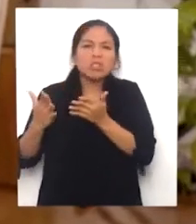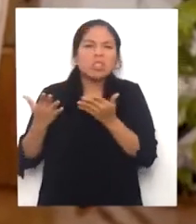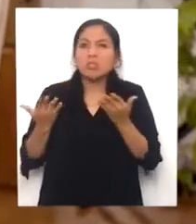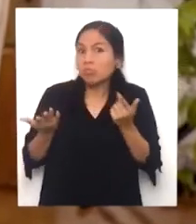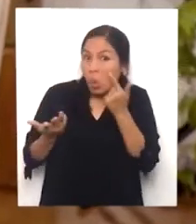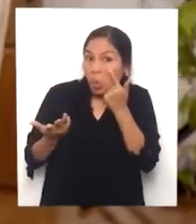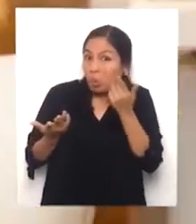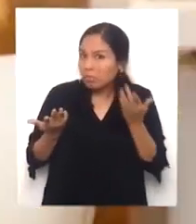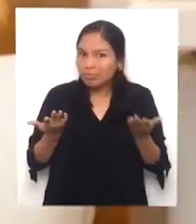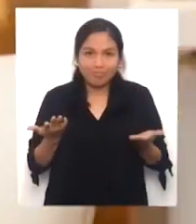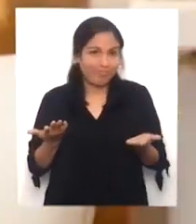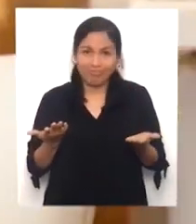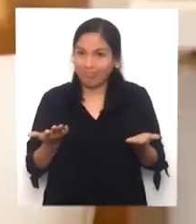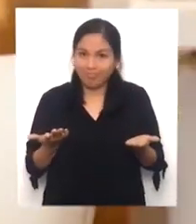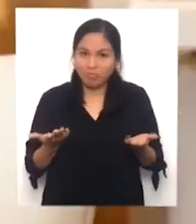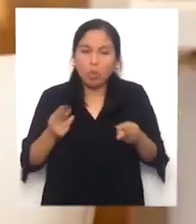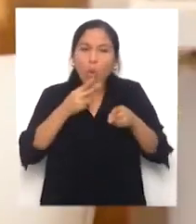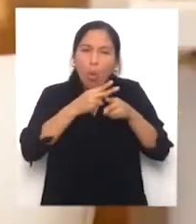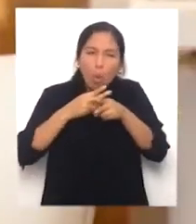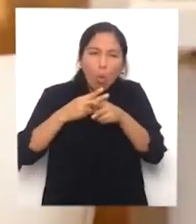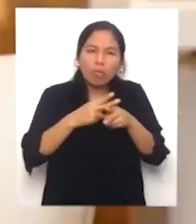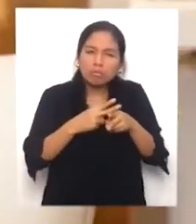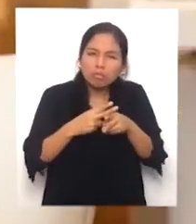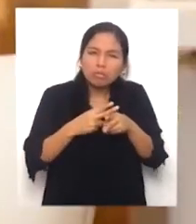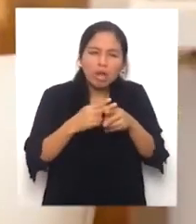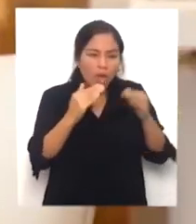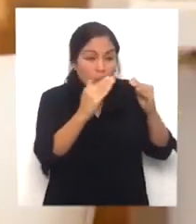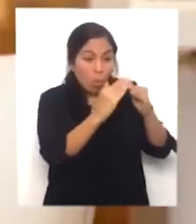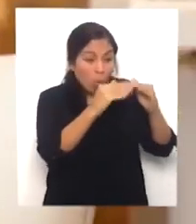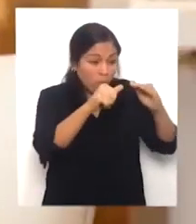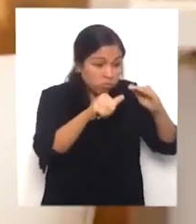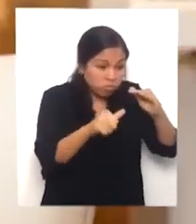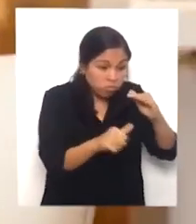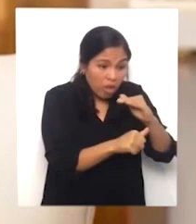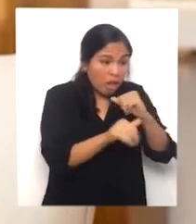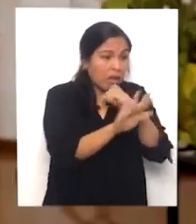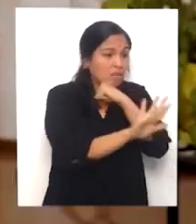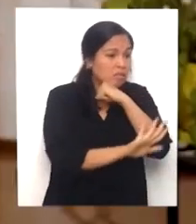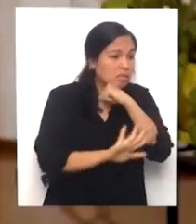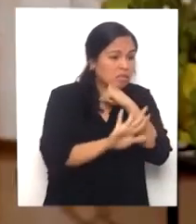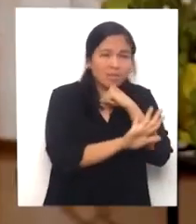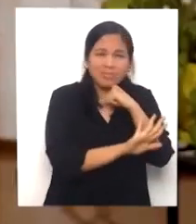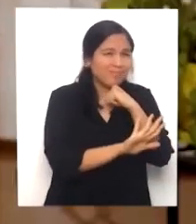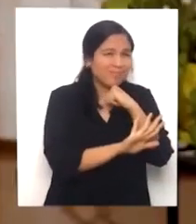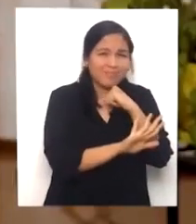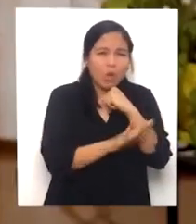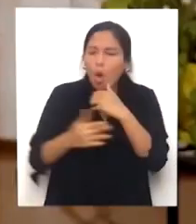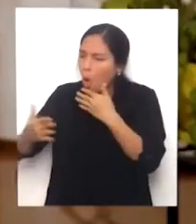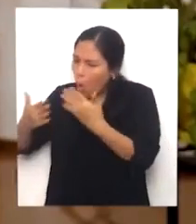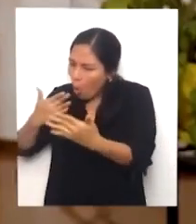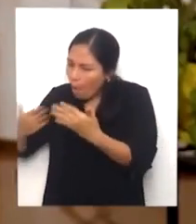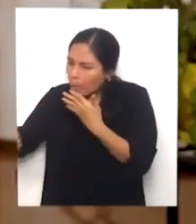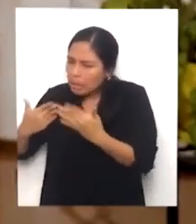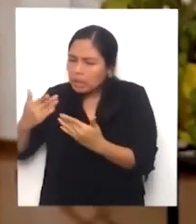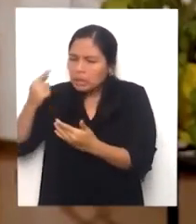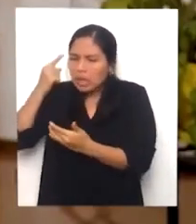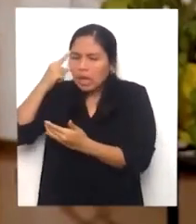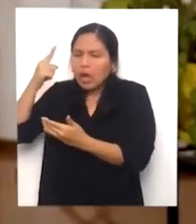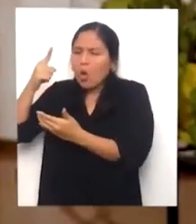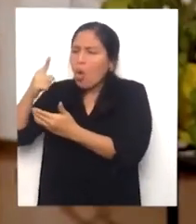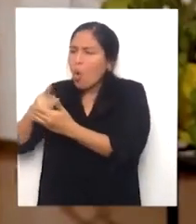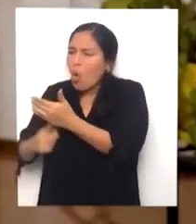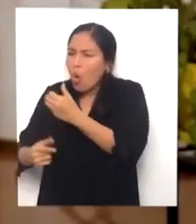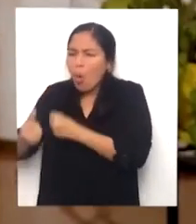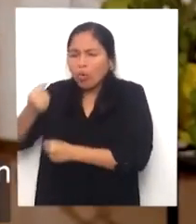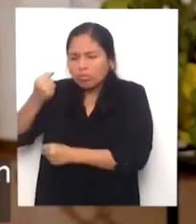no. Cuidado. El hecho de que estén en casa no significa que estén seguros. Conversa con tus hijos o hijas. Crea un